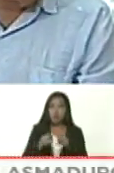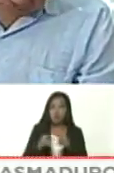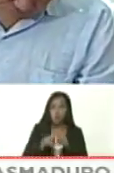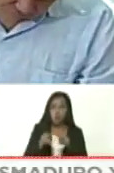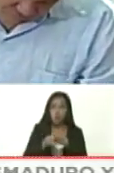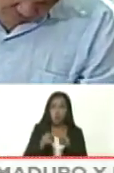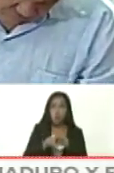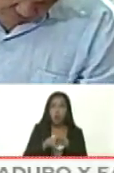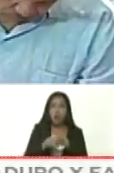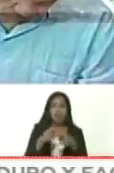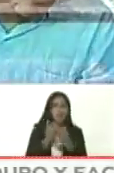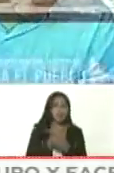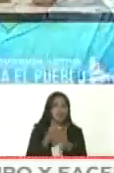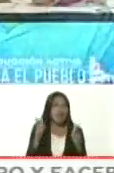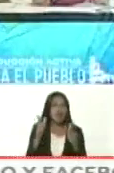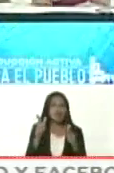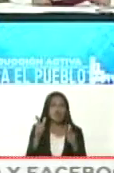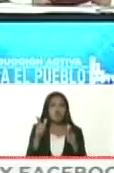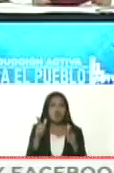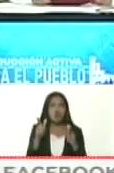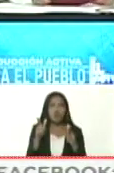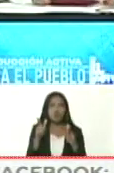del burocratismo,